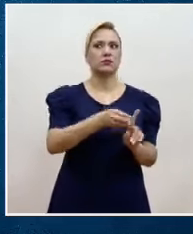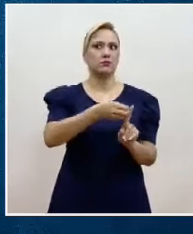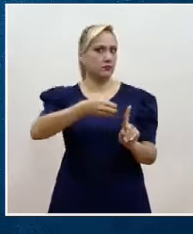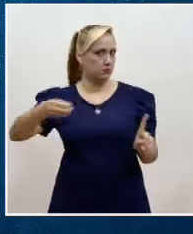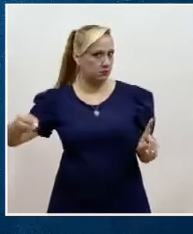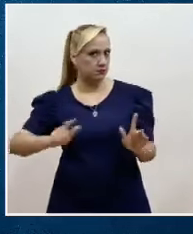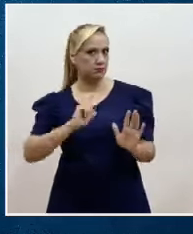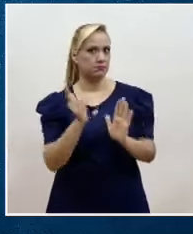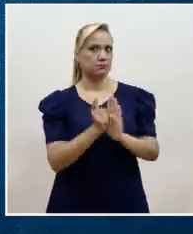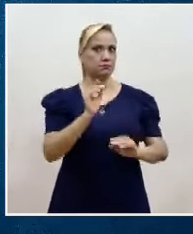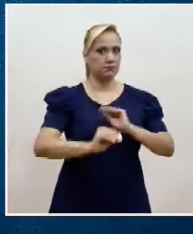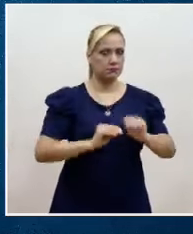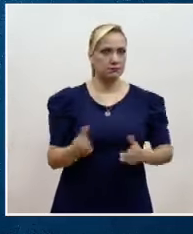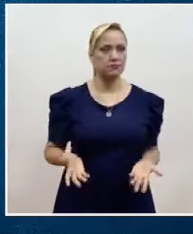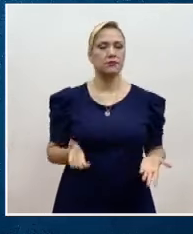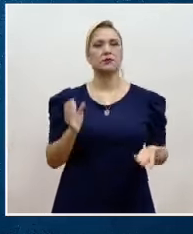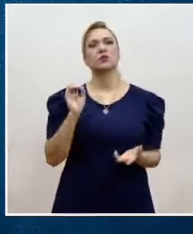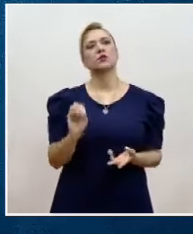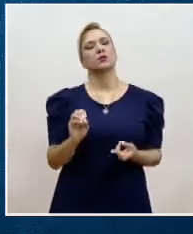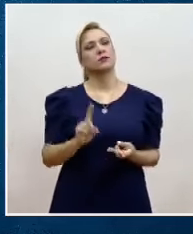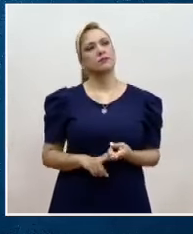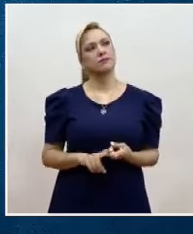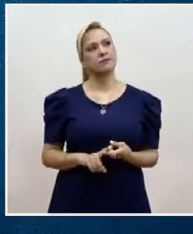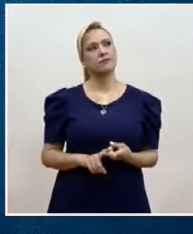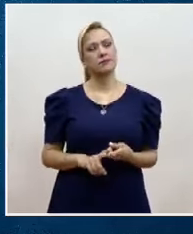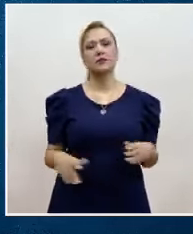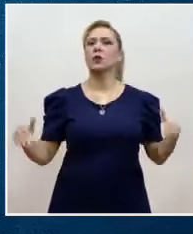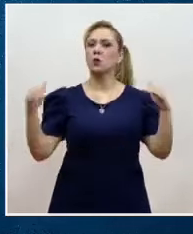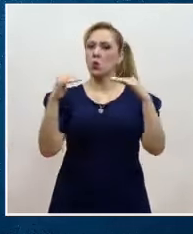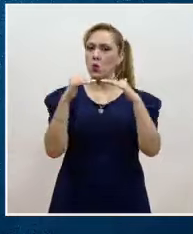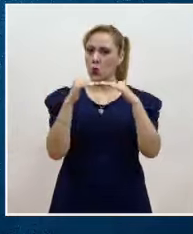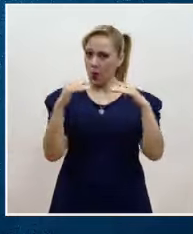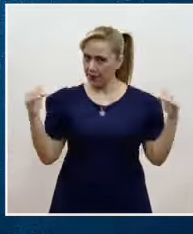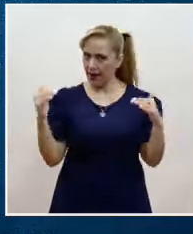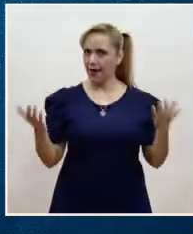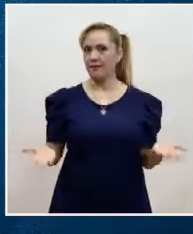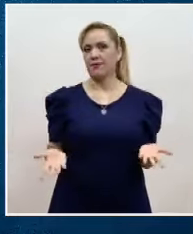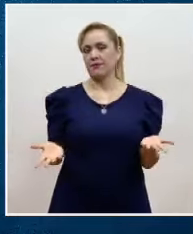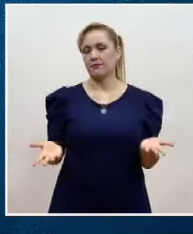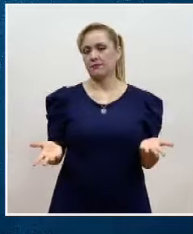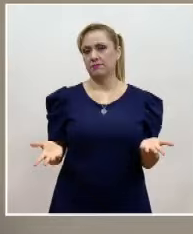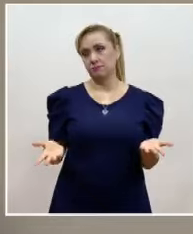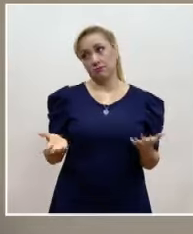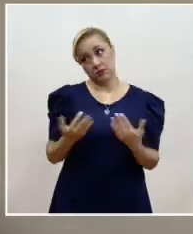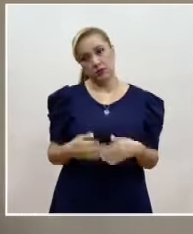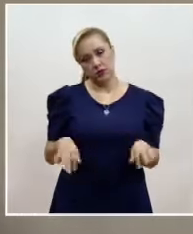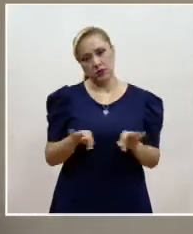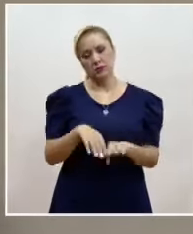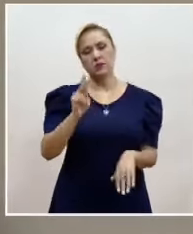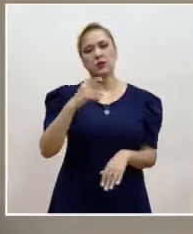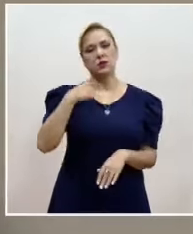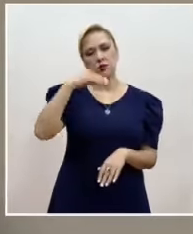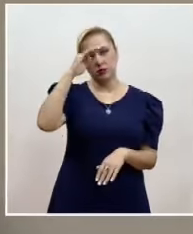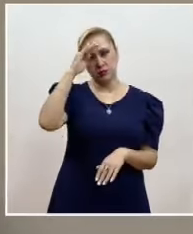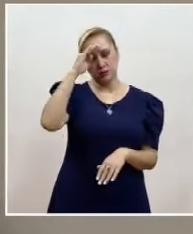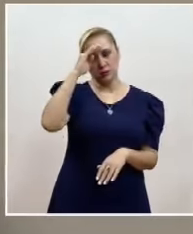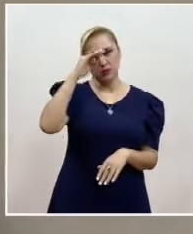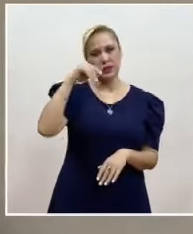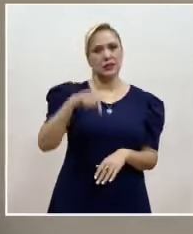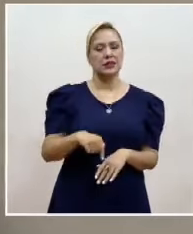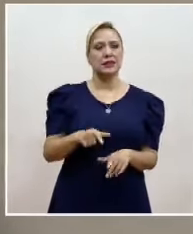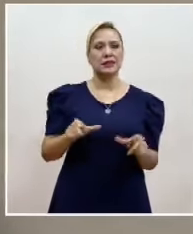generamos la confianza y la validez, o la igualdad, creo que ese sí es uno de los, o sea, es muy importante, pero creo que para esto es la